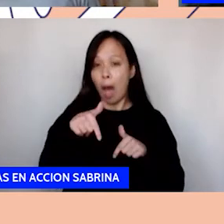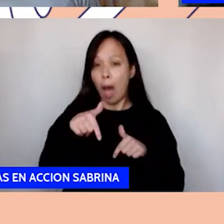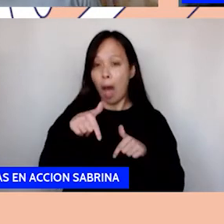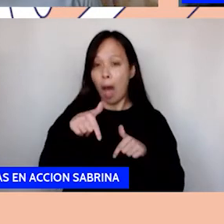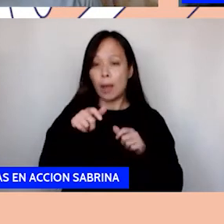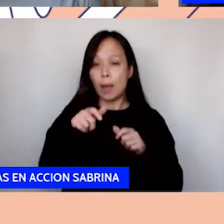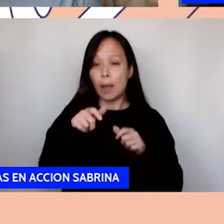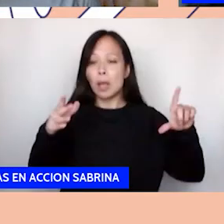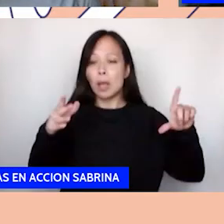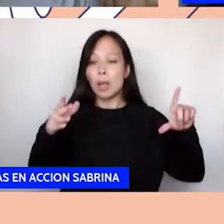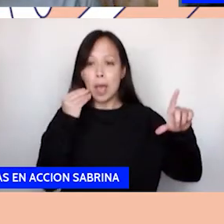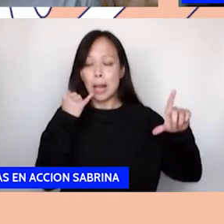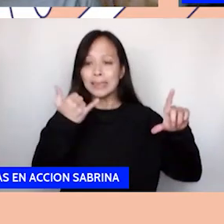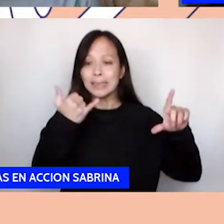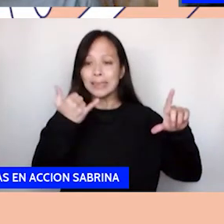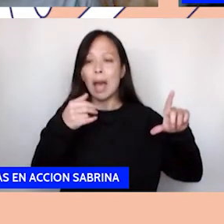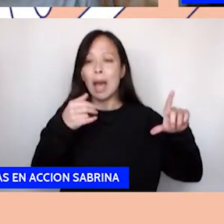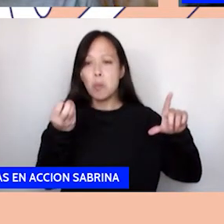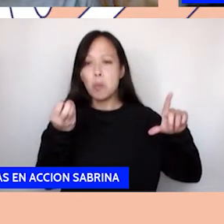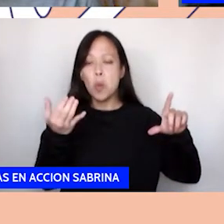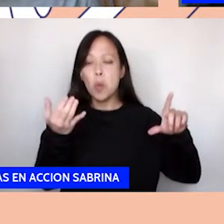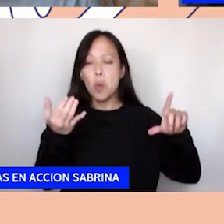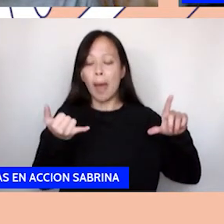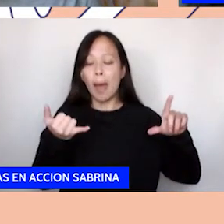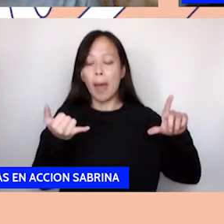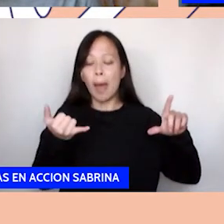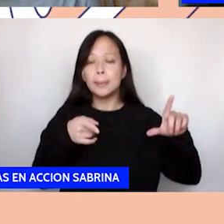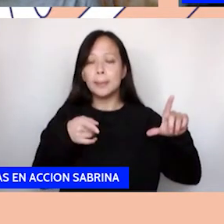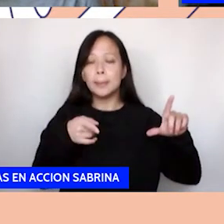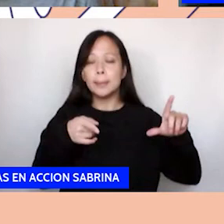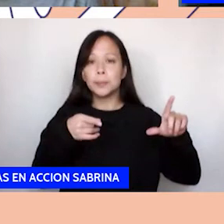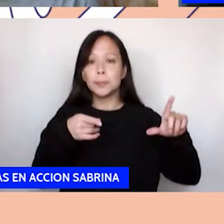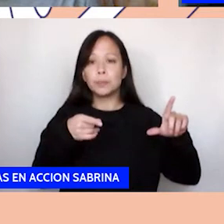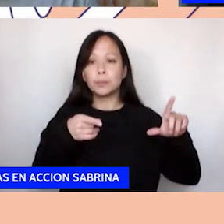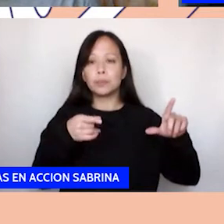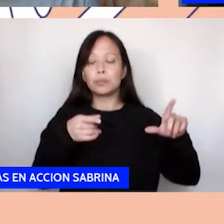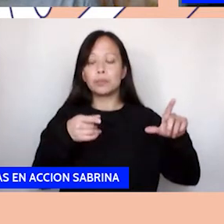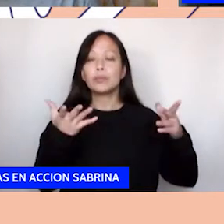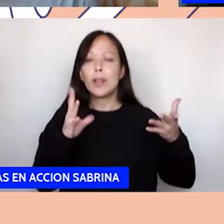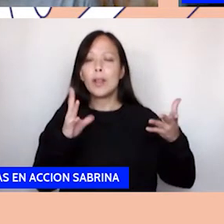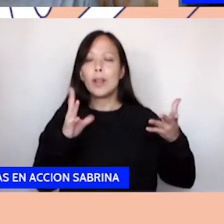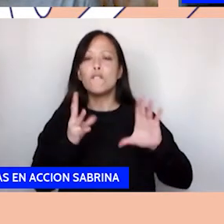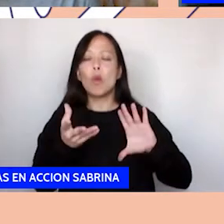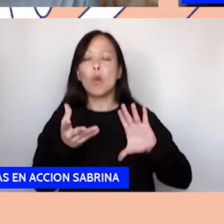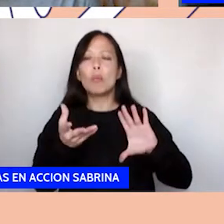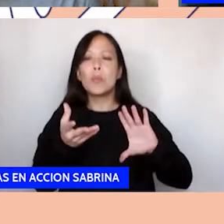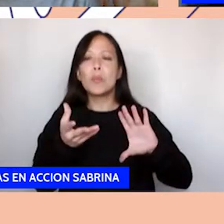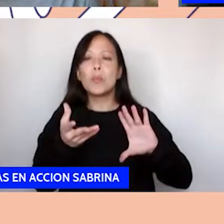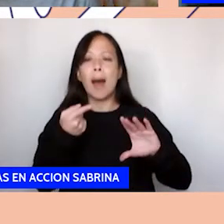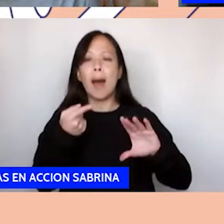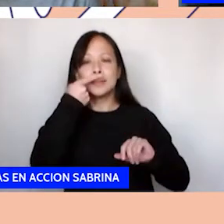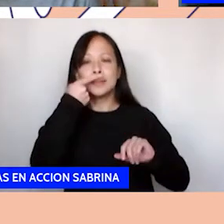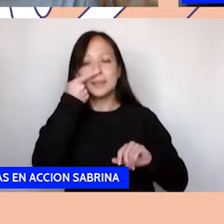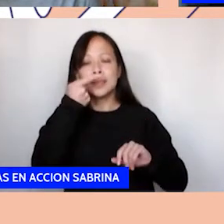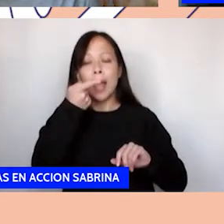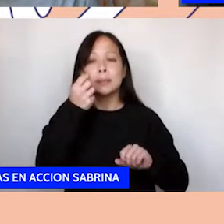como perspectiva de trabajo a futuro muy interesante, hay muchísimos trabajos que se van a generar, es una plataforma que los trabajos